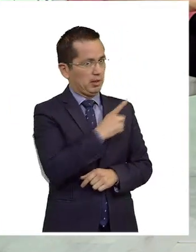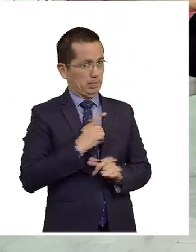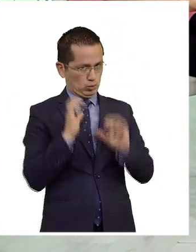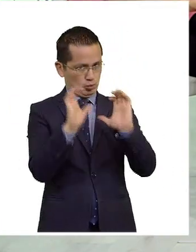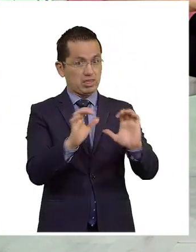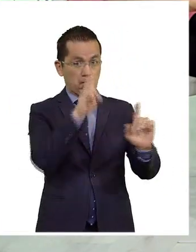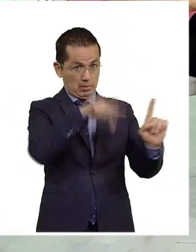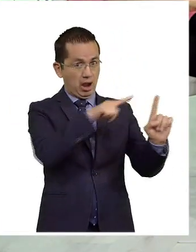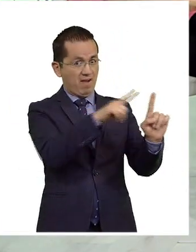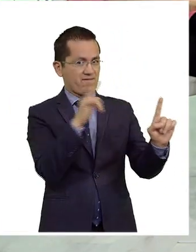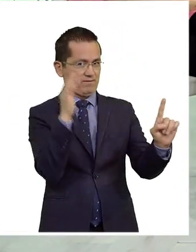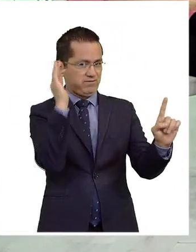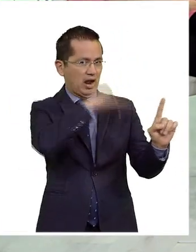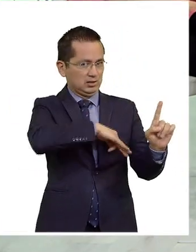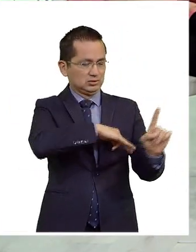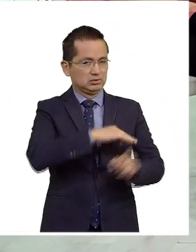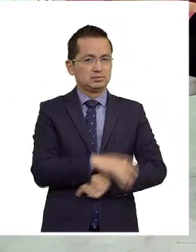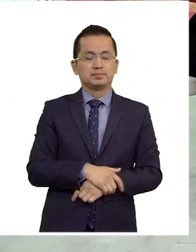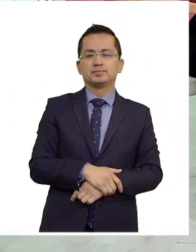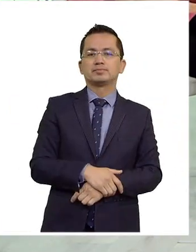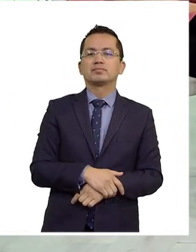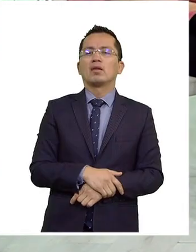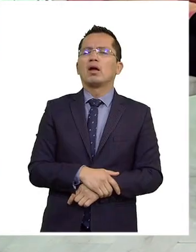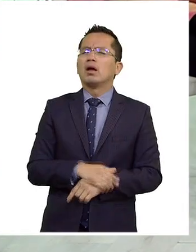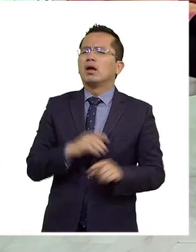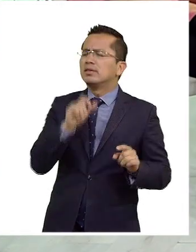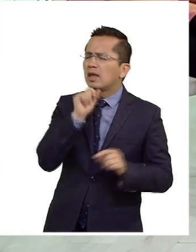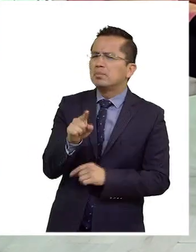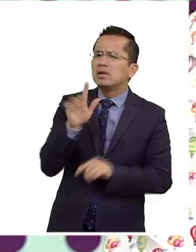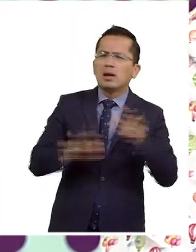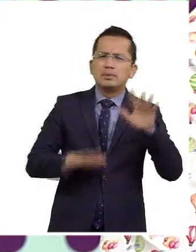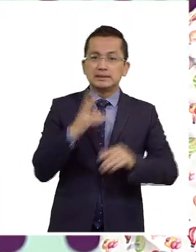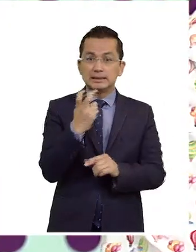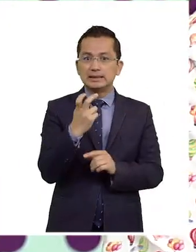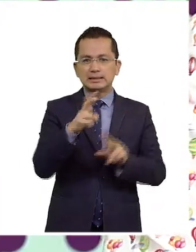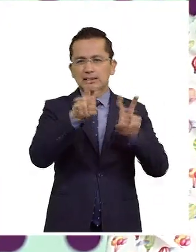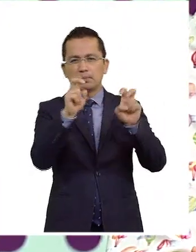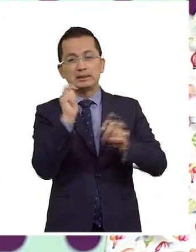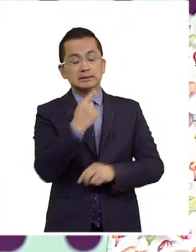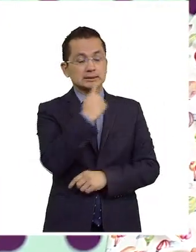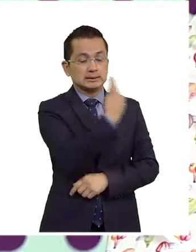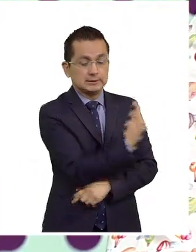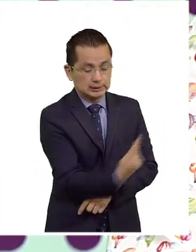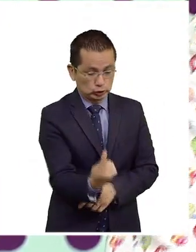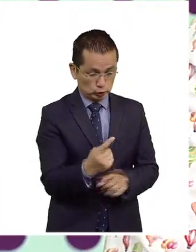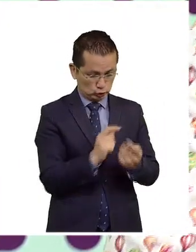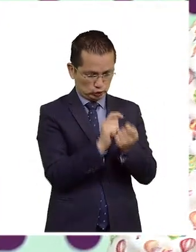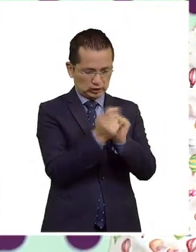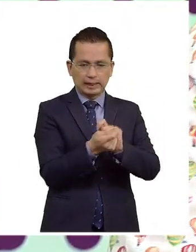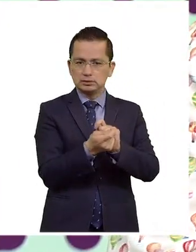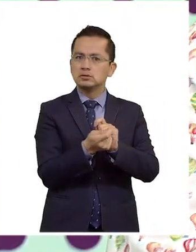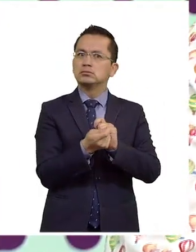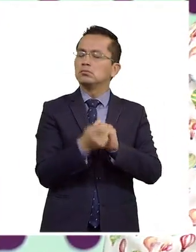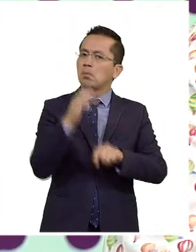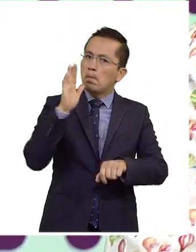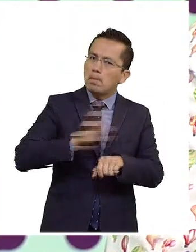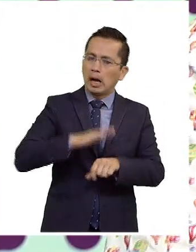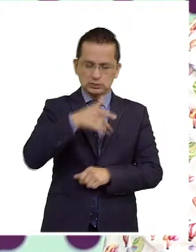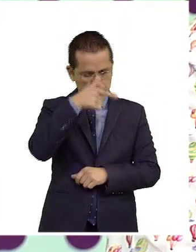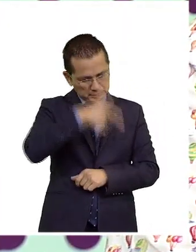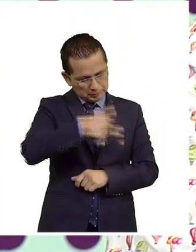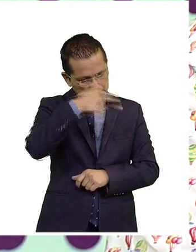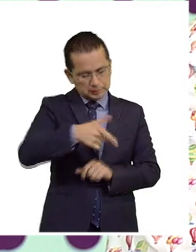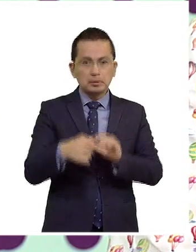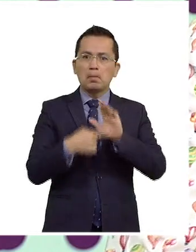Y creo que se ha podido visibilizar más este tema de infancias trans porque en la última década ha habido mayor claridad sobre quiénes son